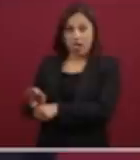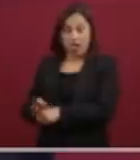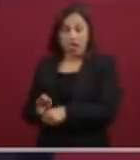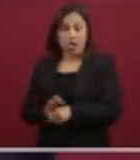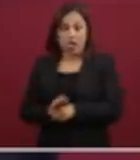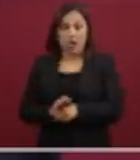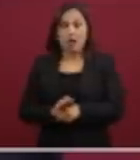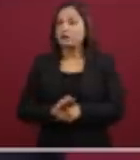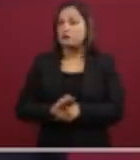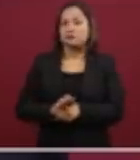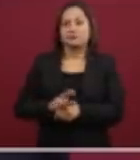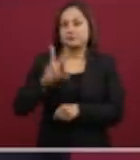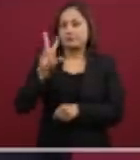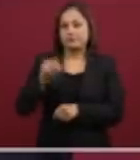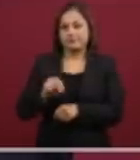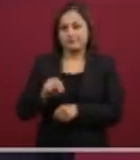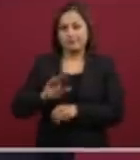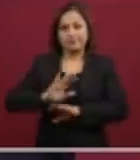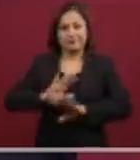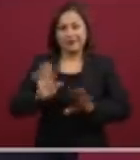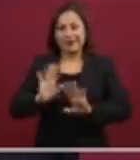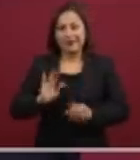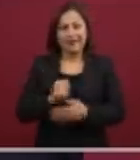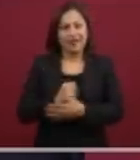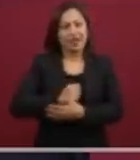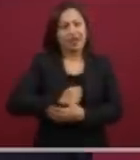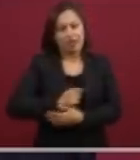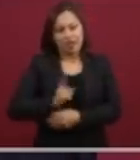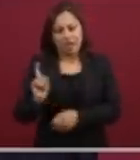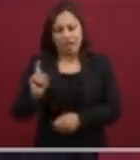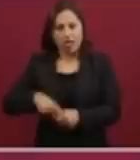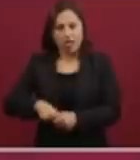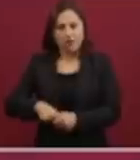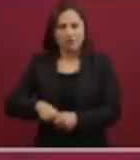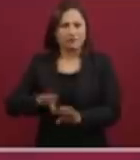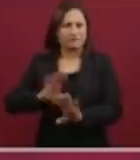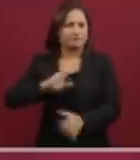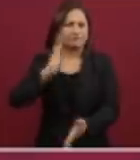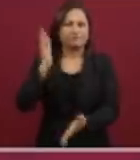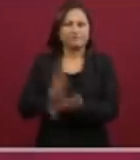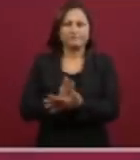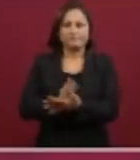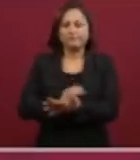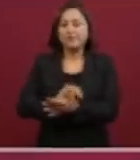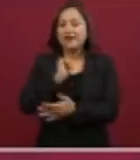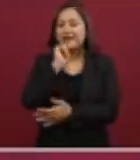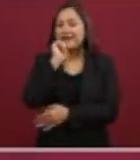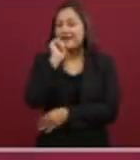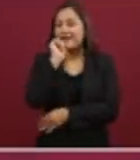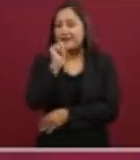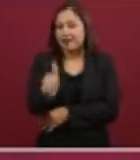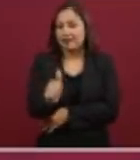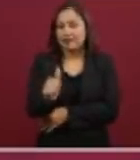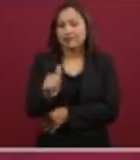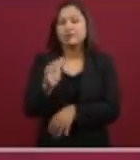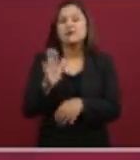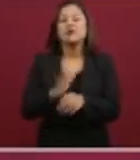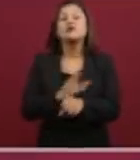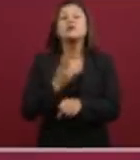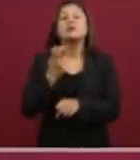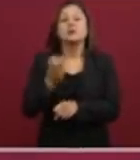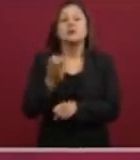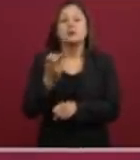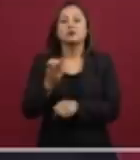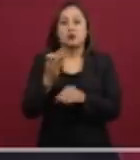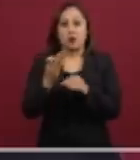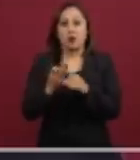Nada de nepotismo, ¿sí? Por eso son buenas estas ruedas